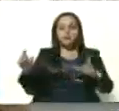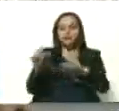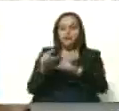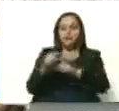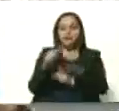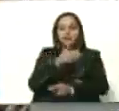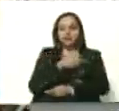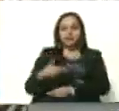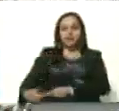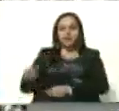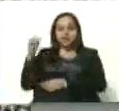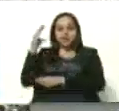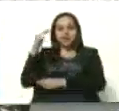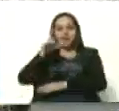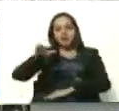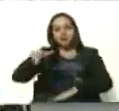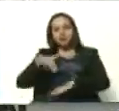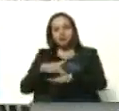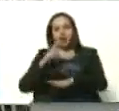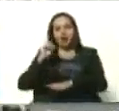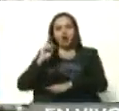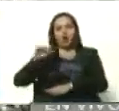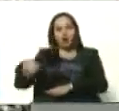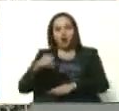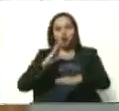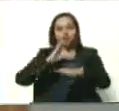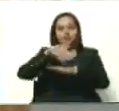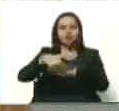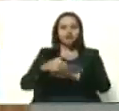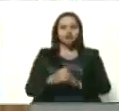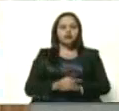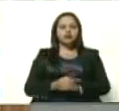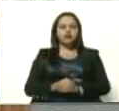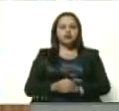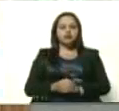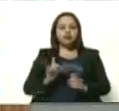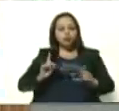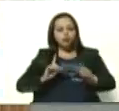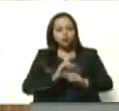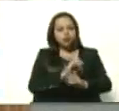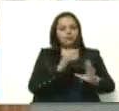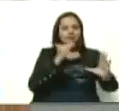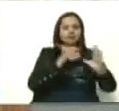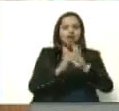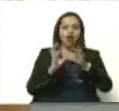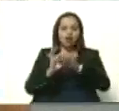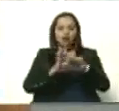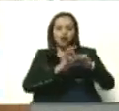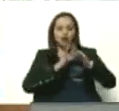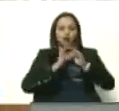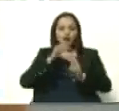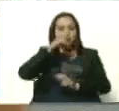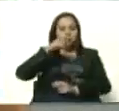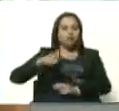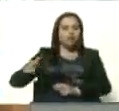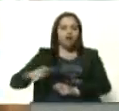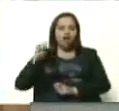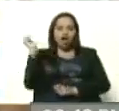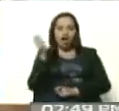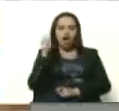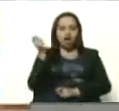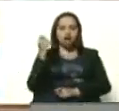Presidente de la Asamblea Nacional, Jorge Rodríguez, quien dio un mensaje de unión para el pueblo